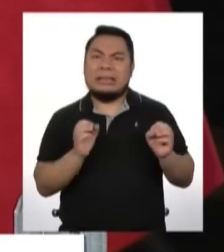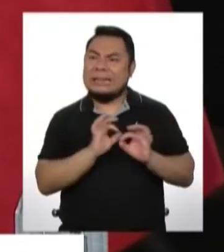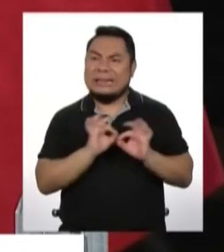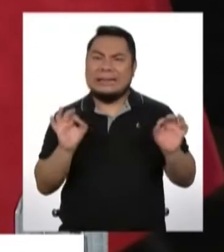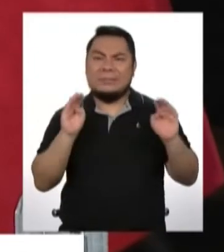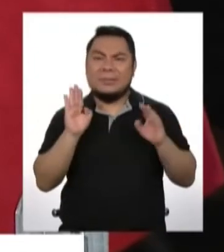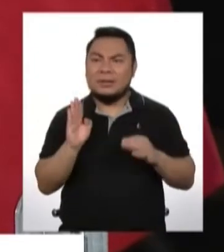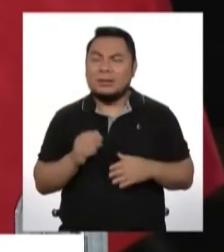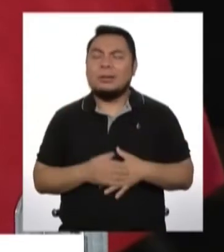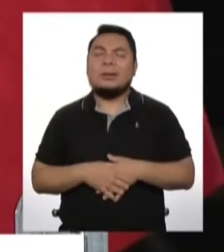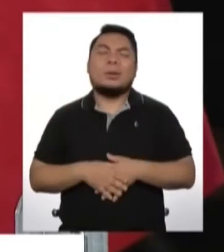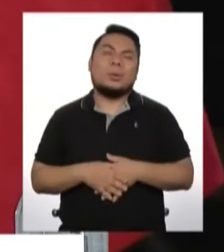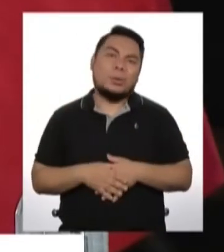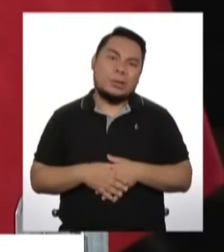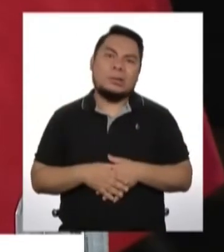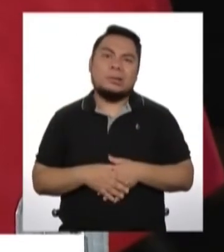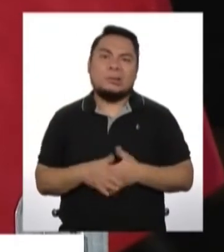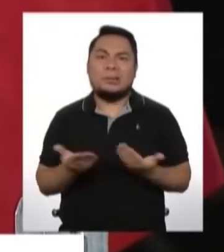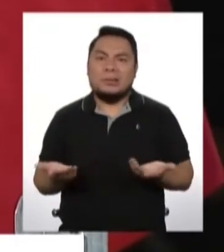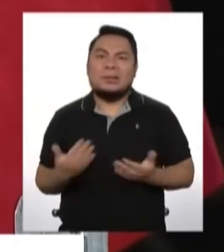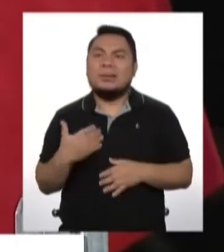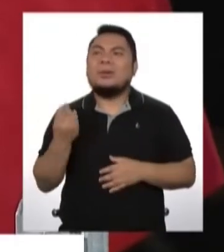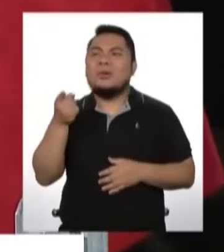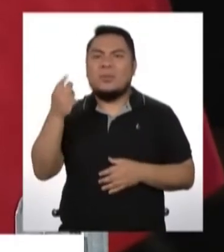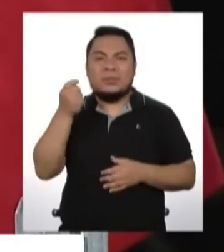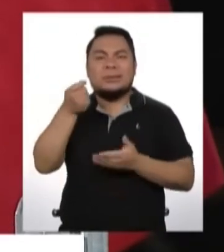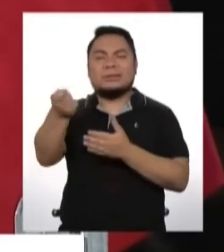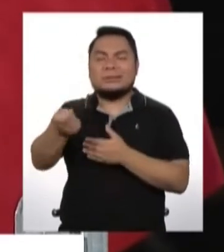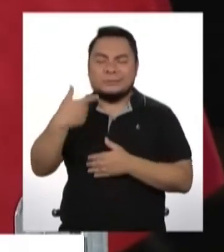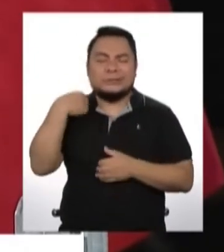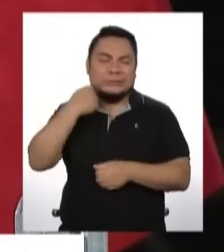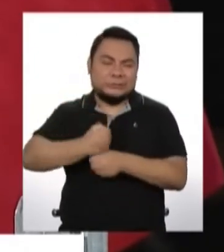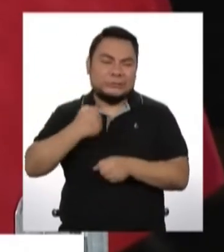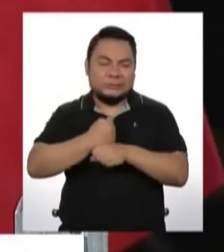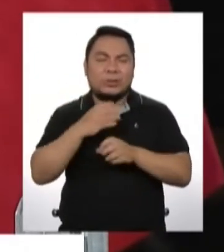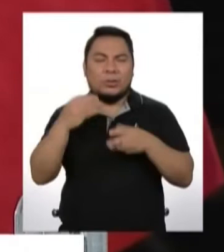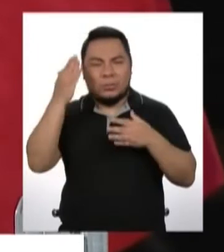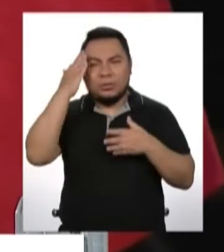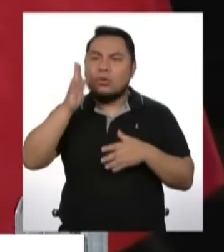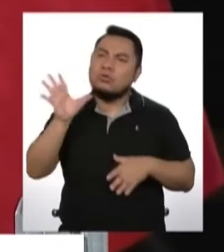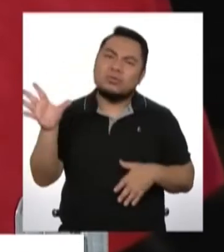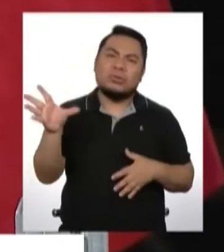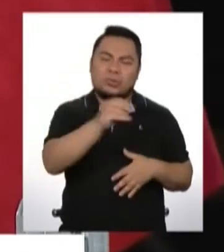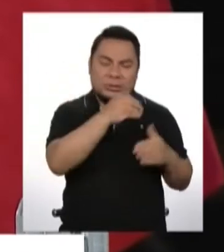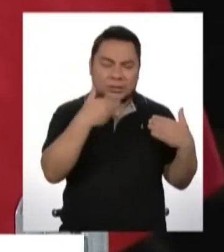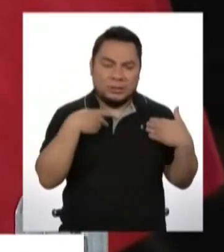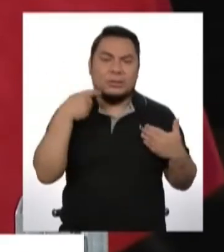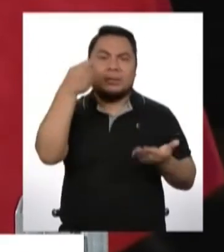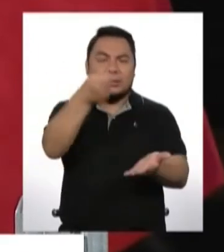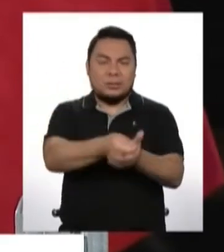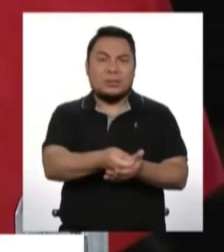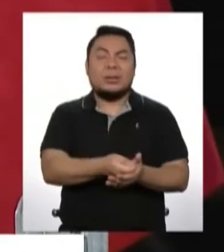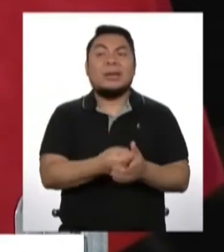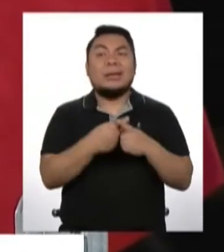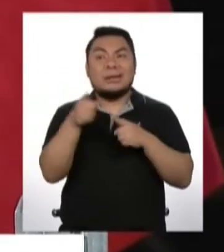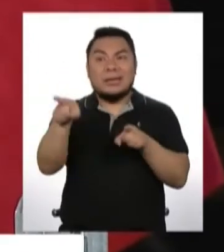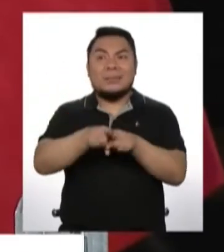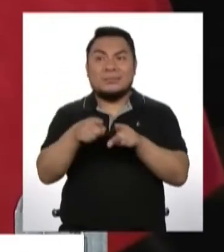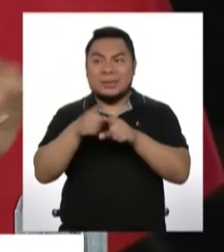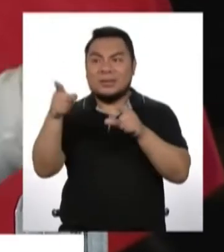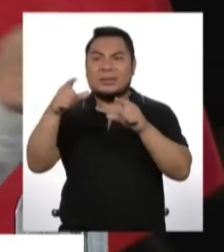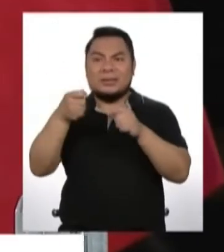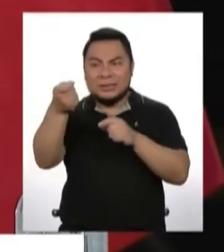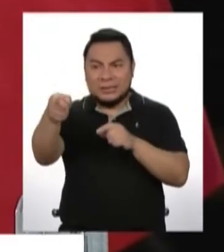queremos llegar a un nivel donde todos los hogares puedan tener su tarjeta de ahorros,